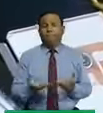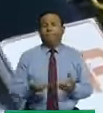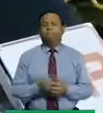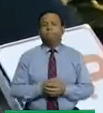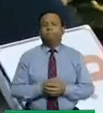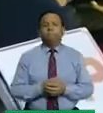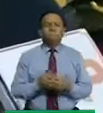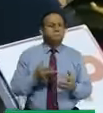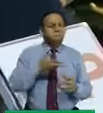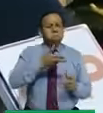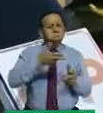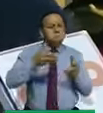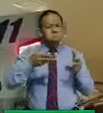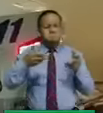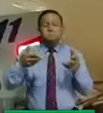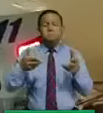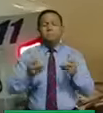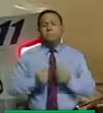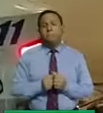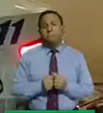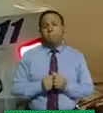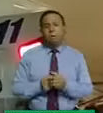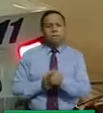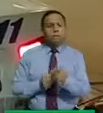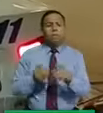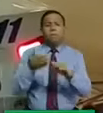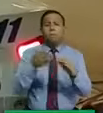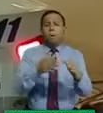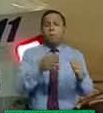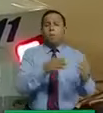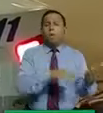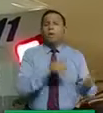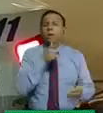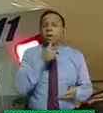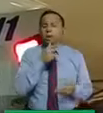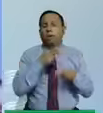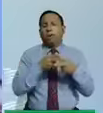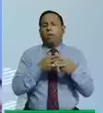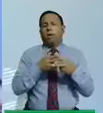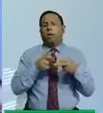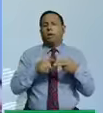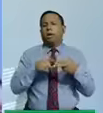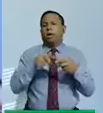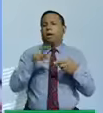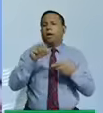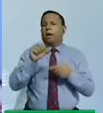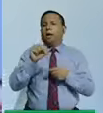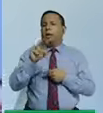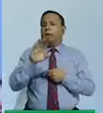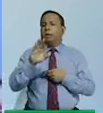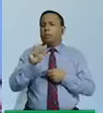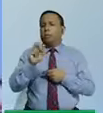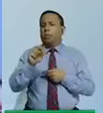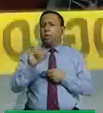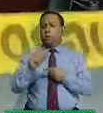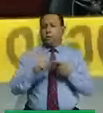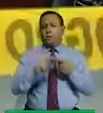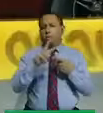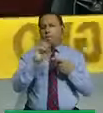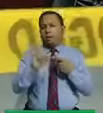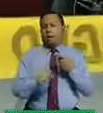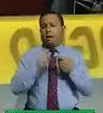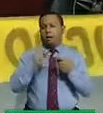amedrentar a las personas que estaban al interior. Los fallecidos fueron identificados como Anthony Jerry Vázquez Capa, de 20 años, quien